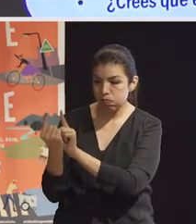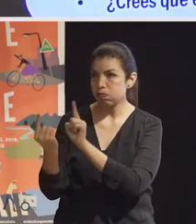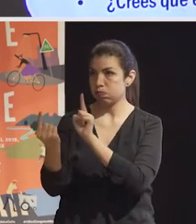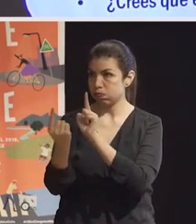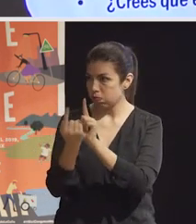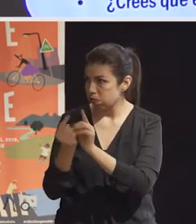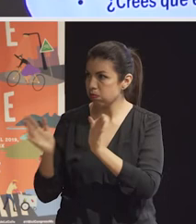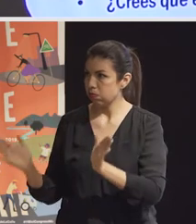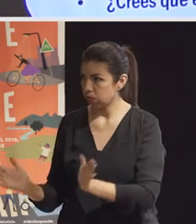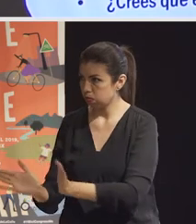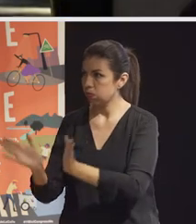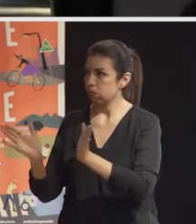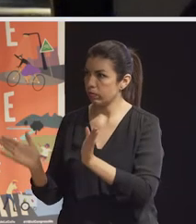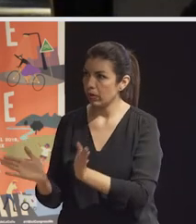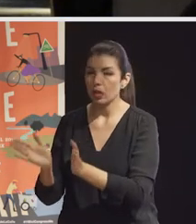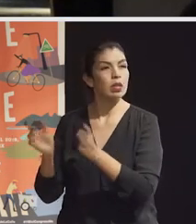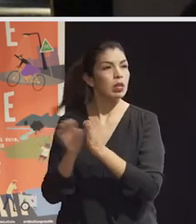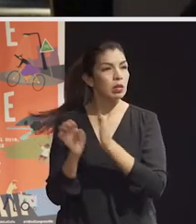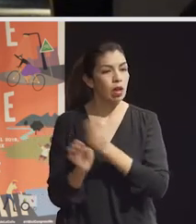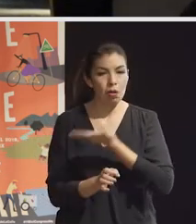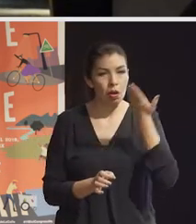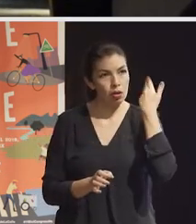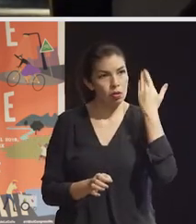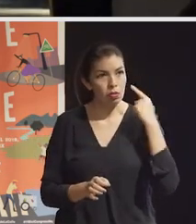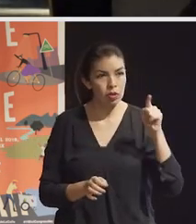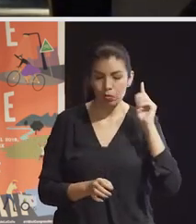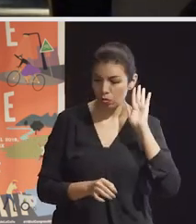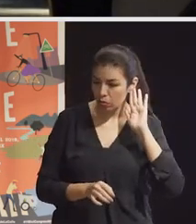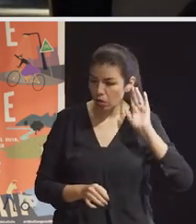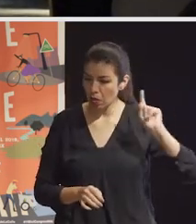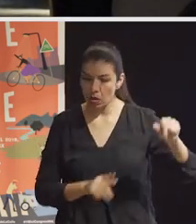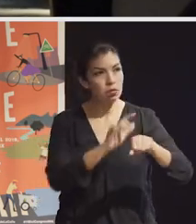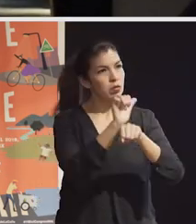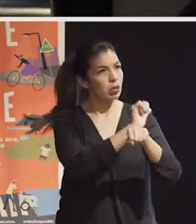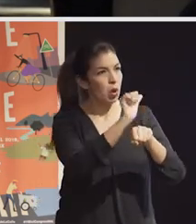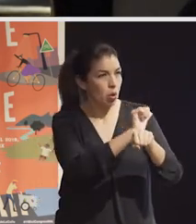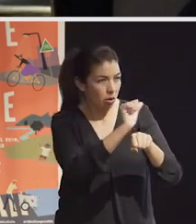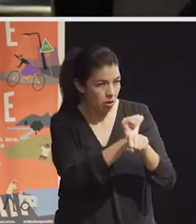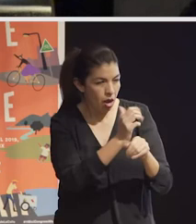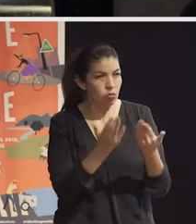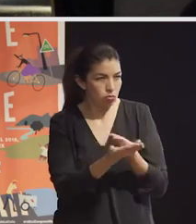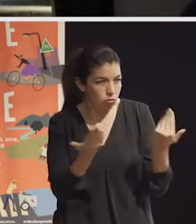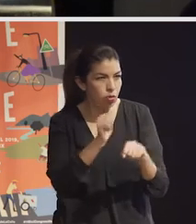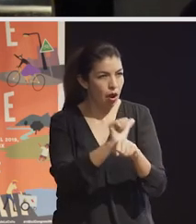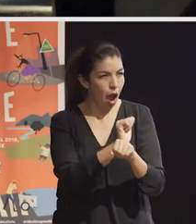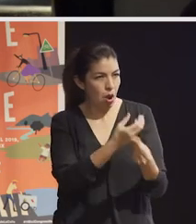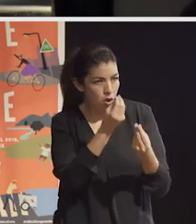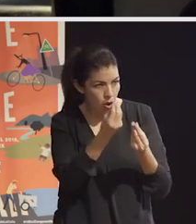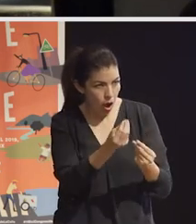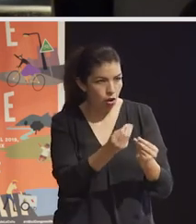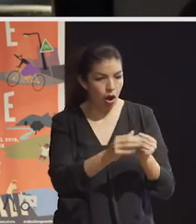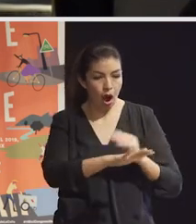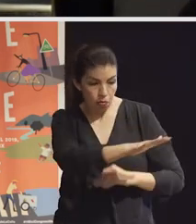de los carros apropiándose del espacio es se puede hablar como de eso relaciona con